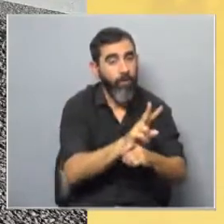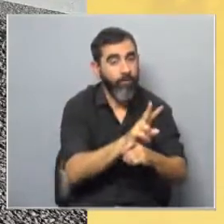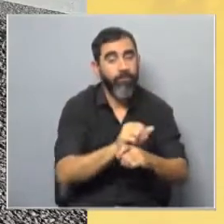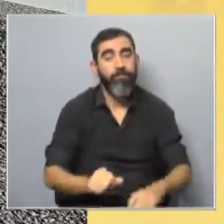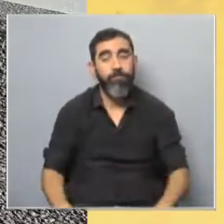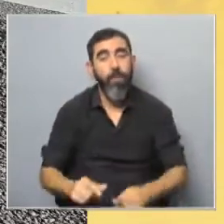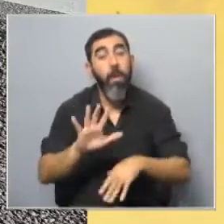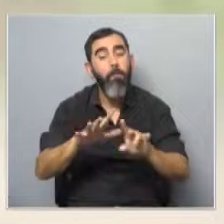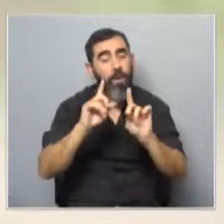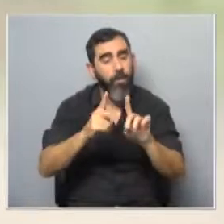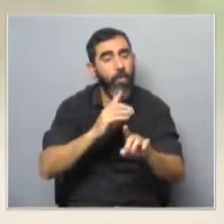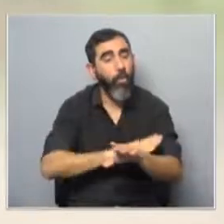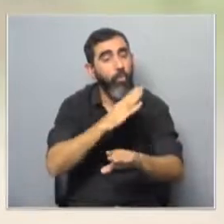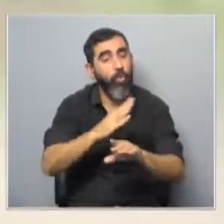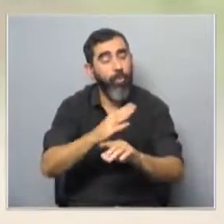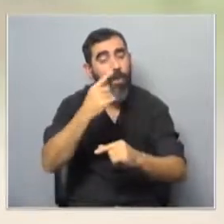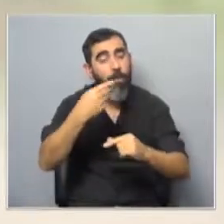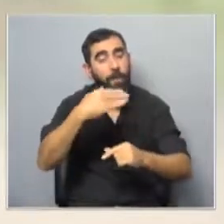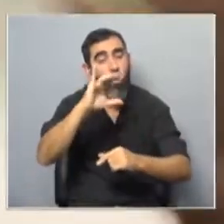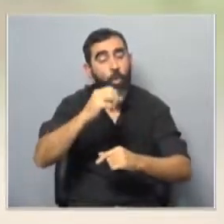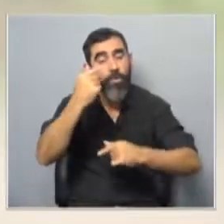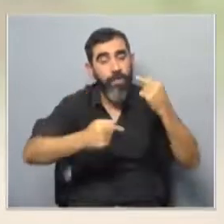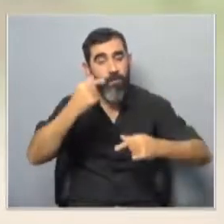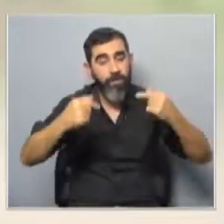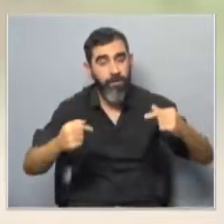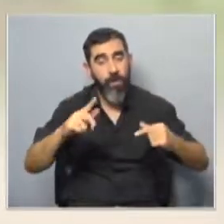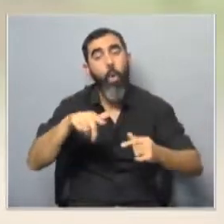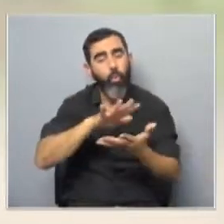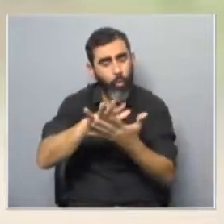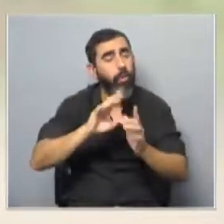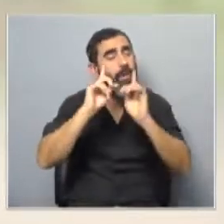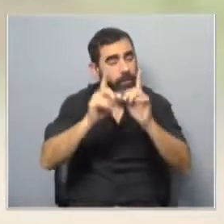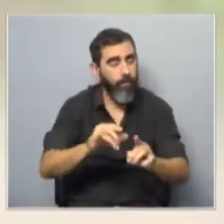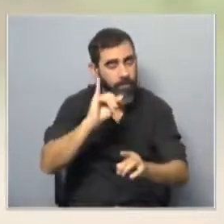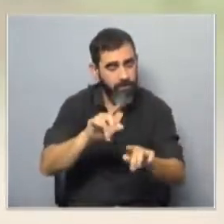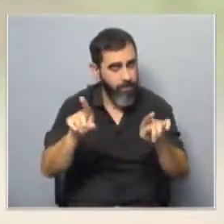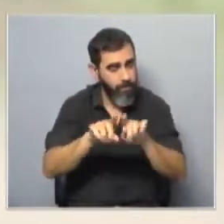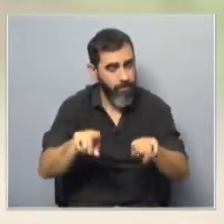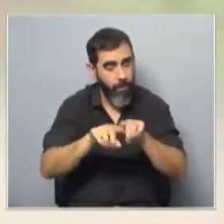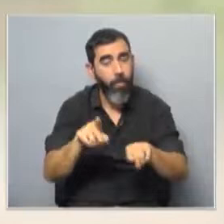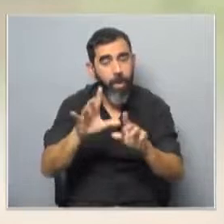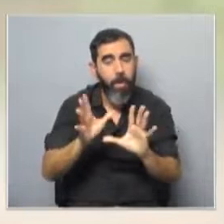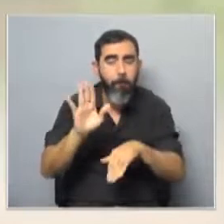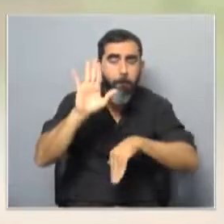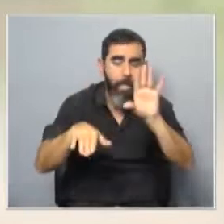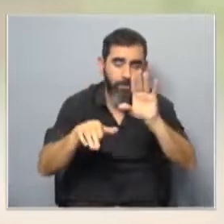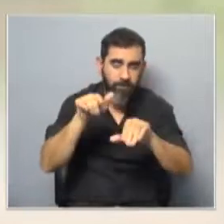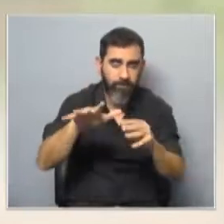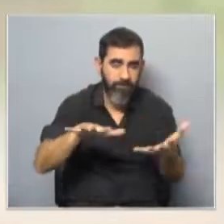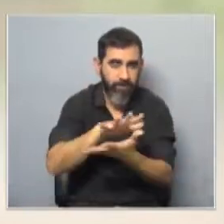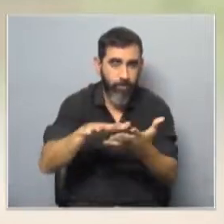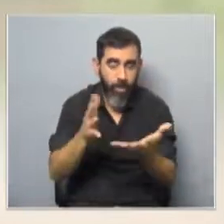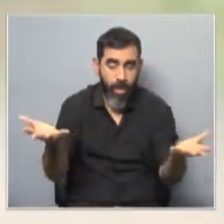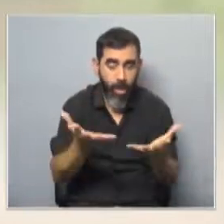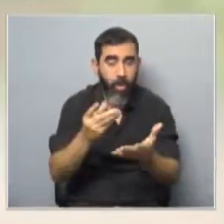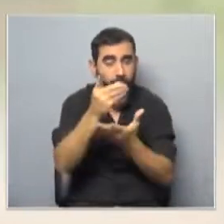y con mayor impacto en lo que es la biodiversidad, que no implica que en otras regiones del país suceda lo mismo, pero ahí se concentra la mayor cantidad de registros que hoy en